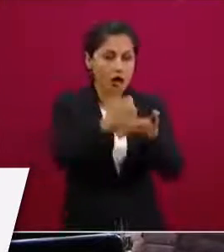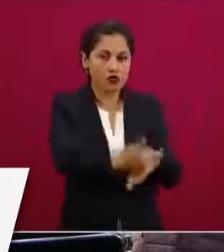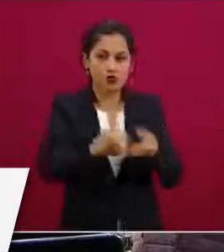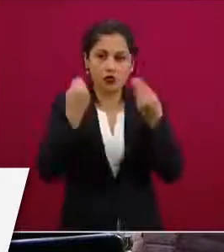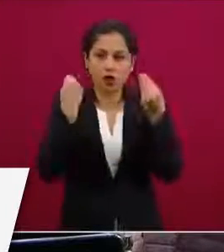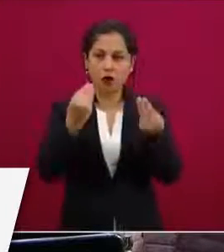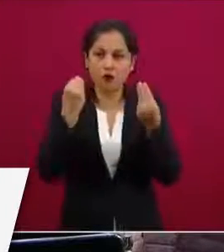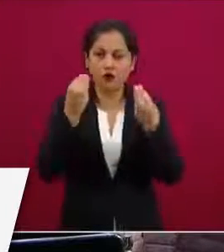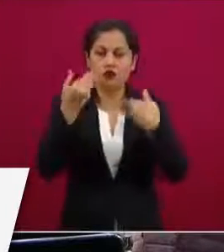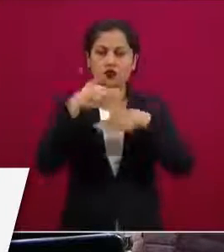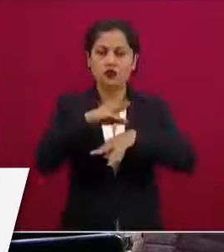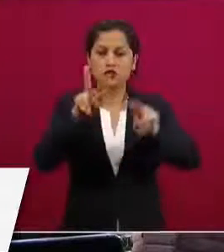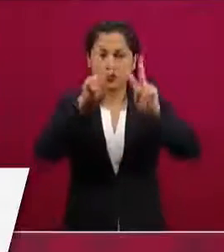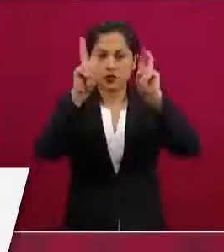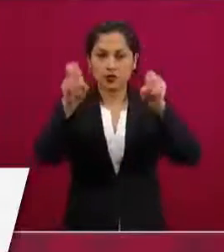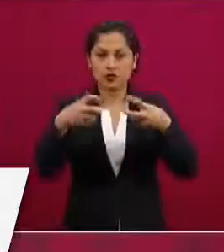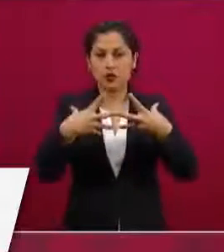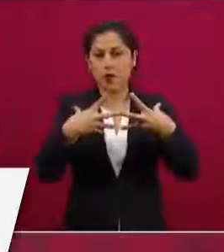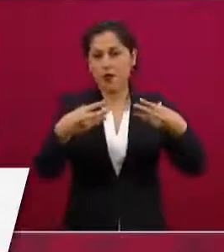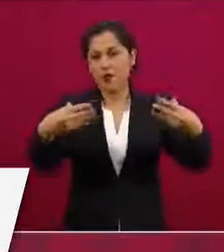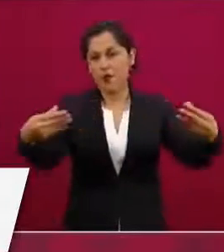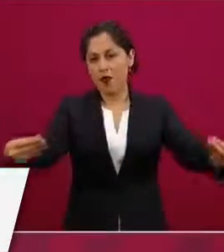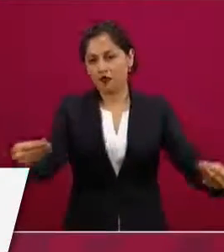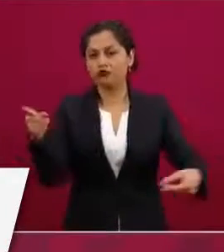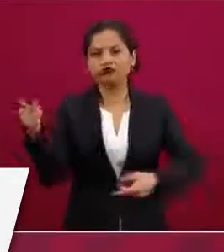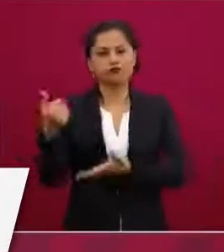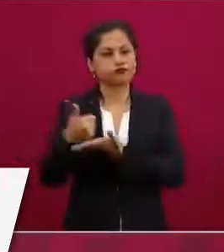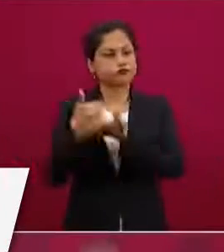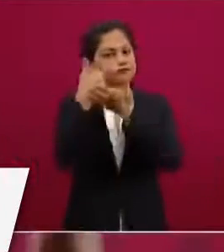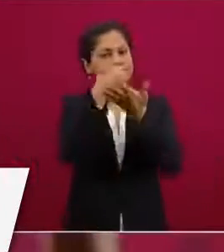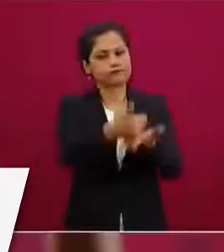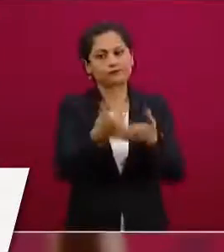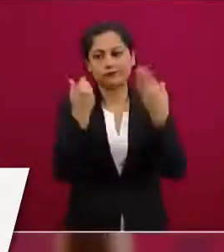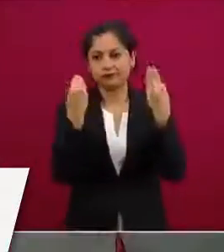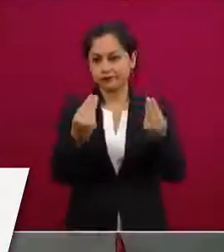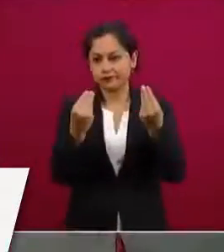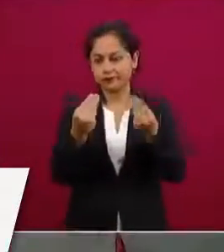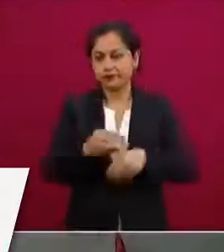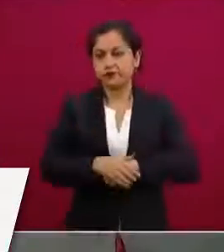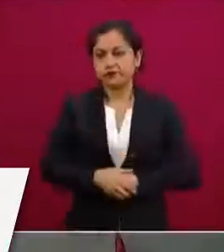el combate a la epidemia. Entonces, a ver si puede ser hoy o mañana.